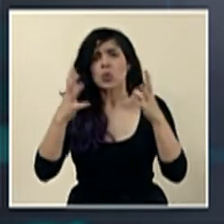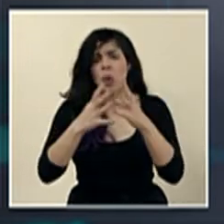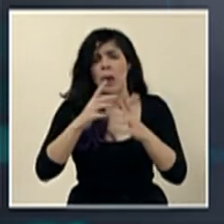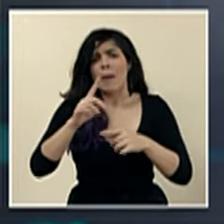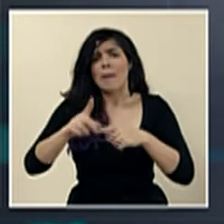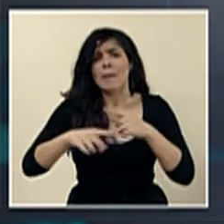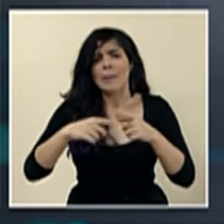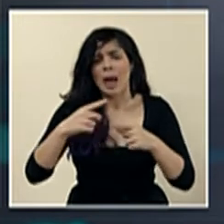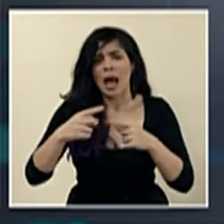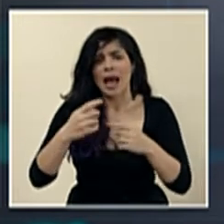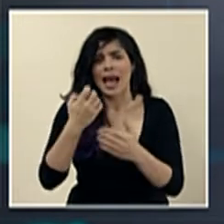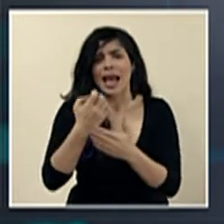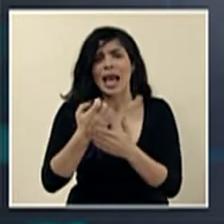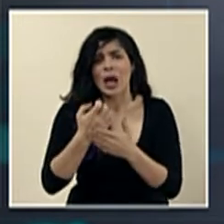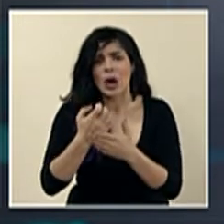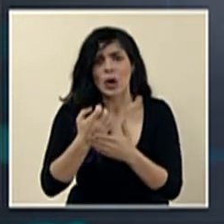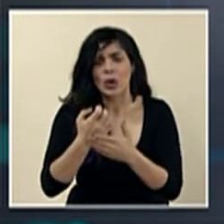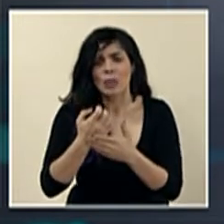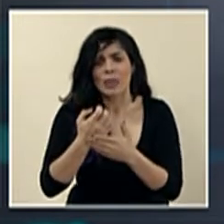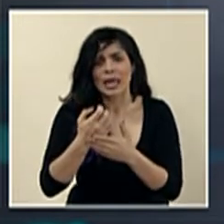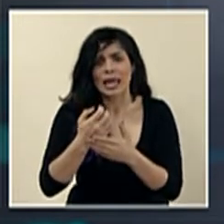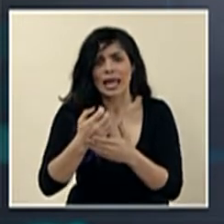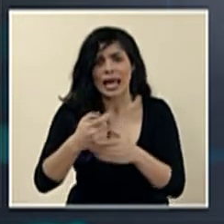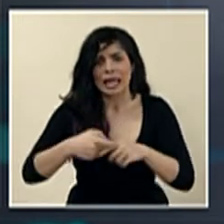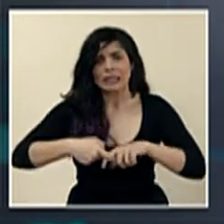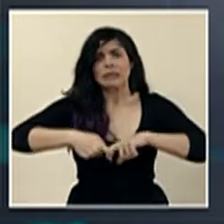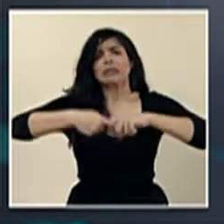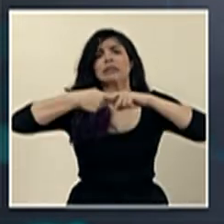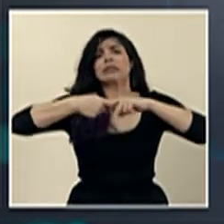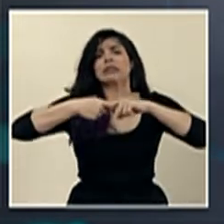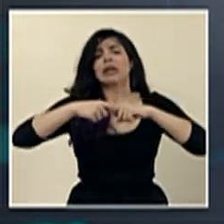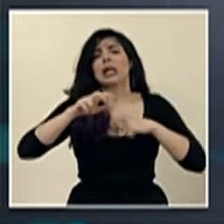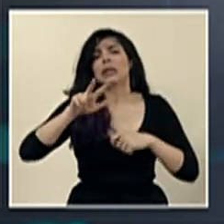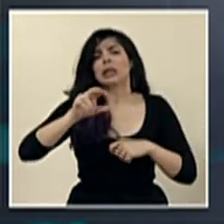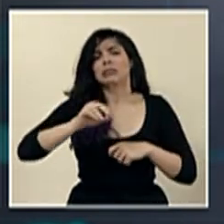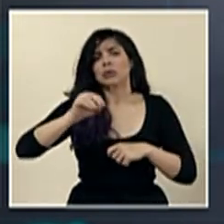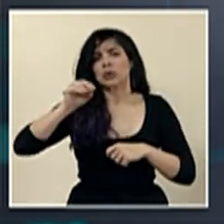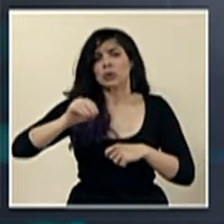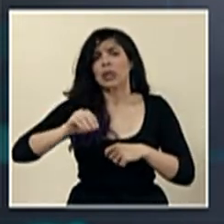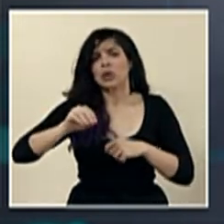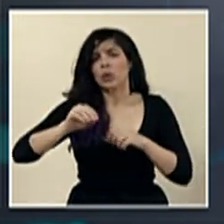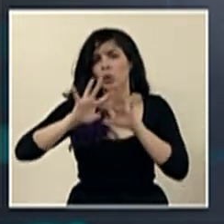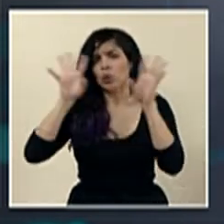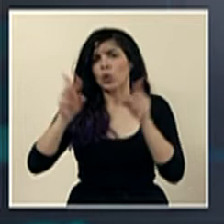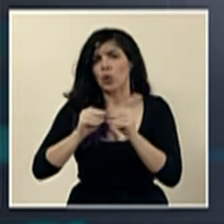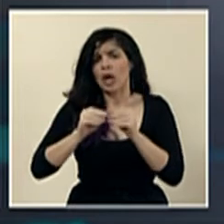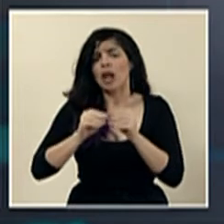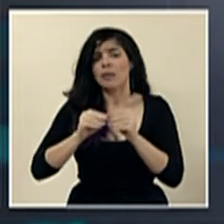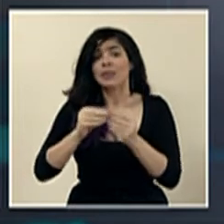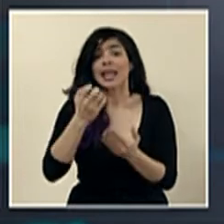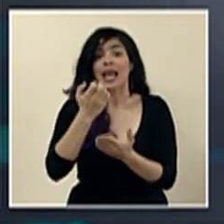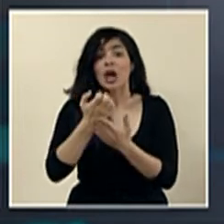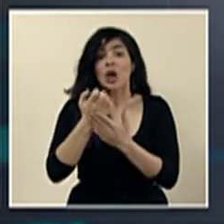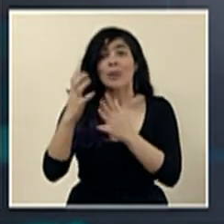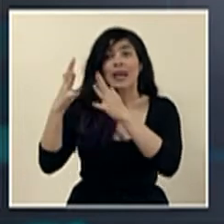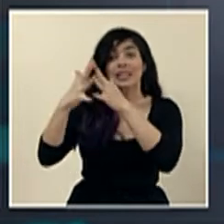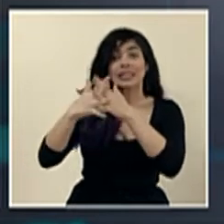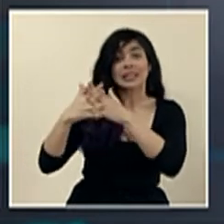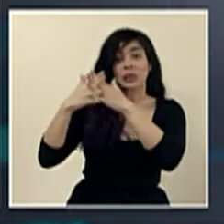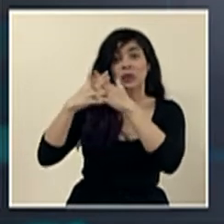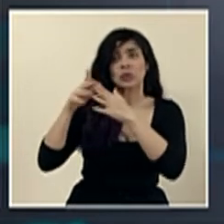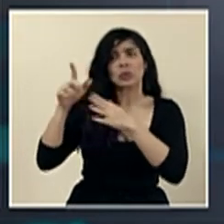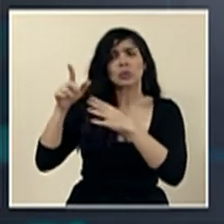contraerá un 3% como un total consolidado. La economía de los Estados Unidos, que es una